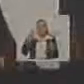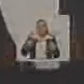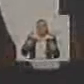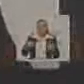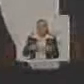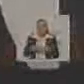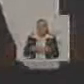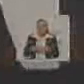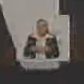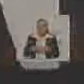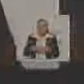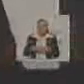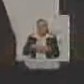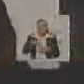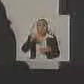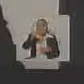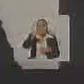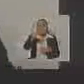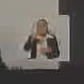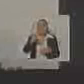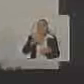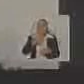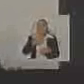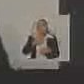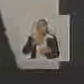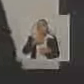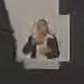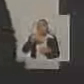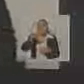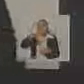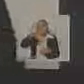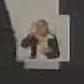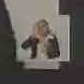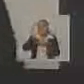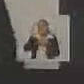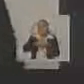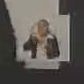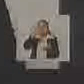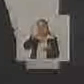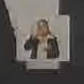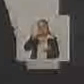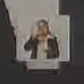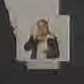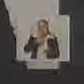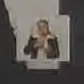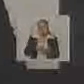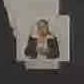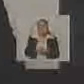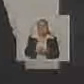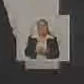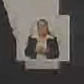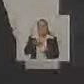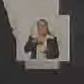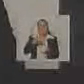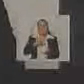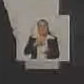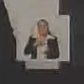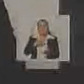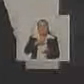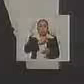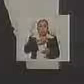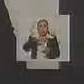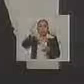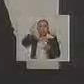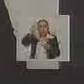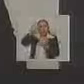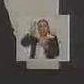vecinos, que ustedes tienen una elección importante el próximo 7 de junio. Tienen la posibilidad de escoger